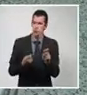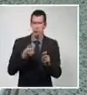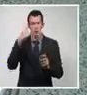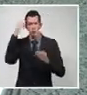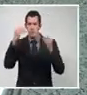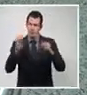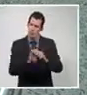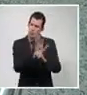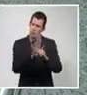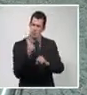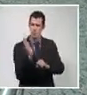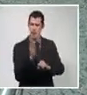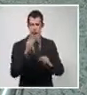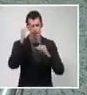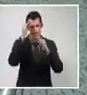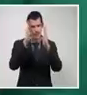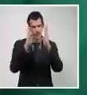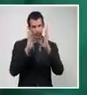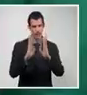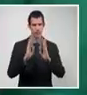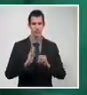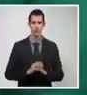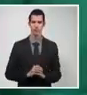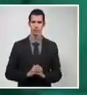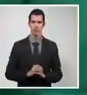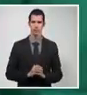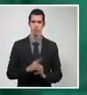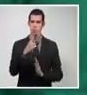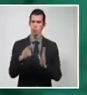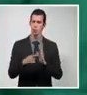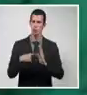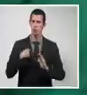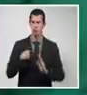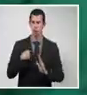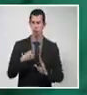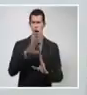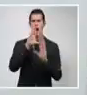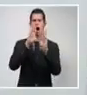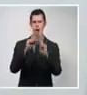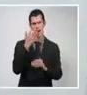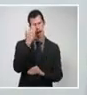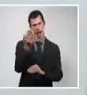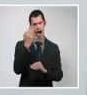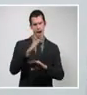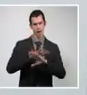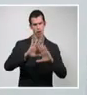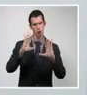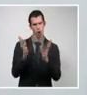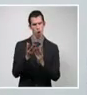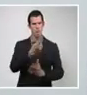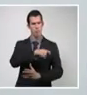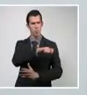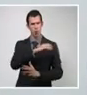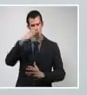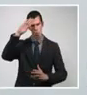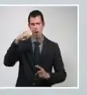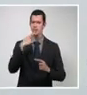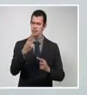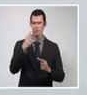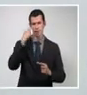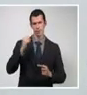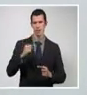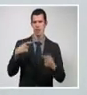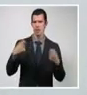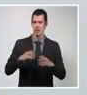un mensaje, podríamos decir que es importante que se cumplan las medidas y las reglas establecidas por